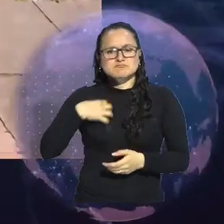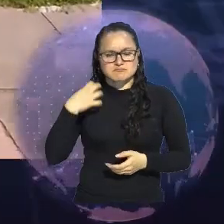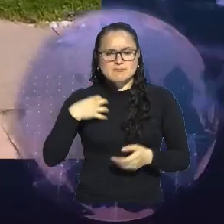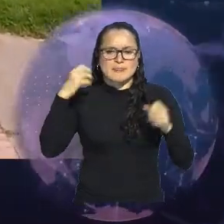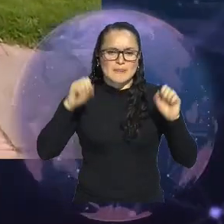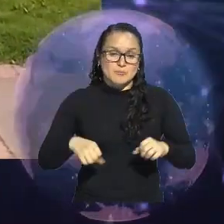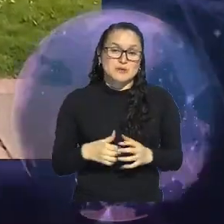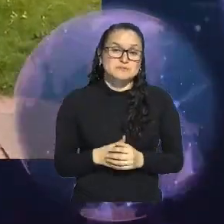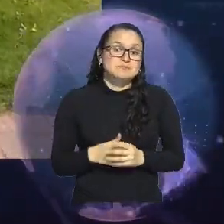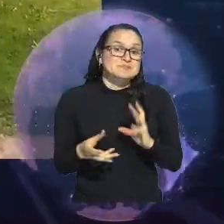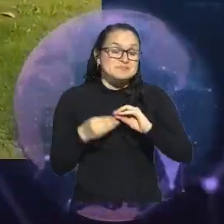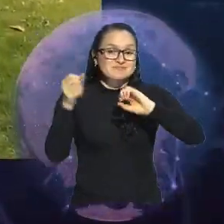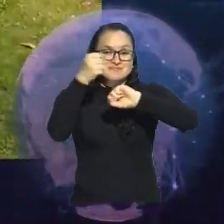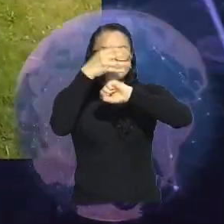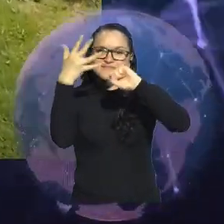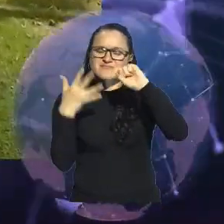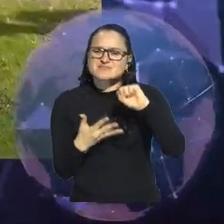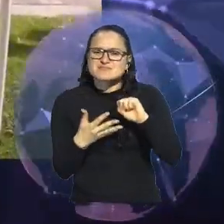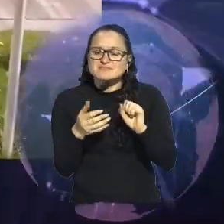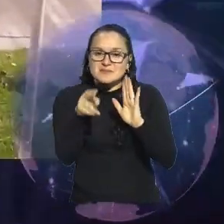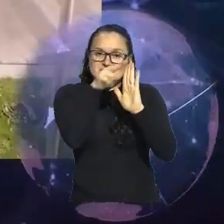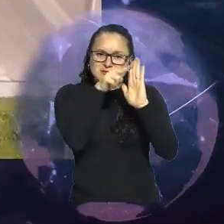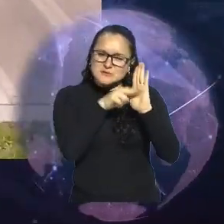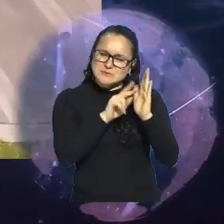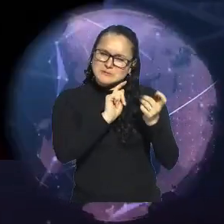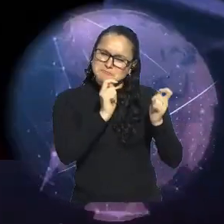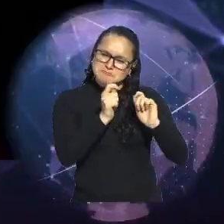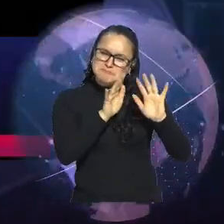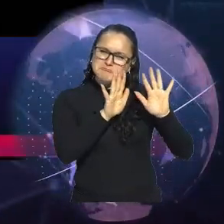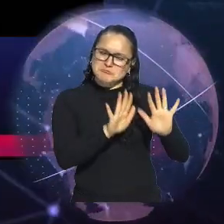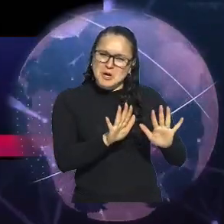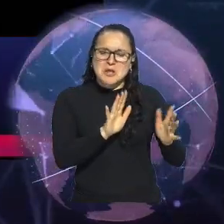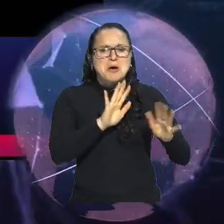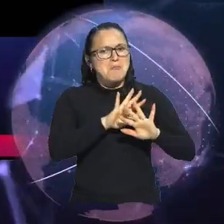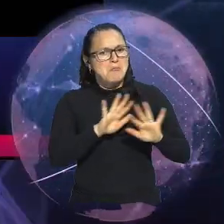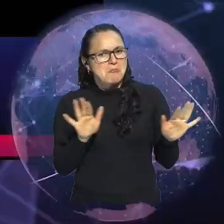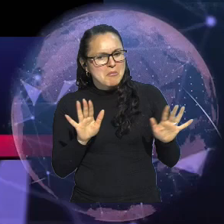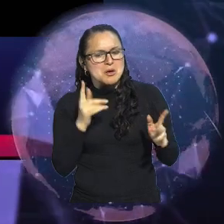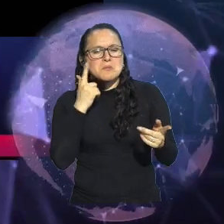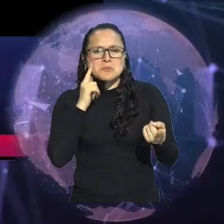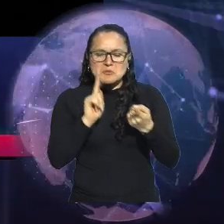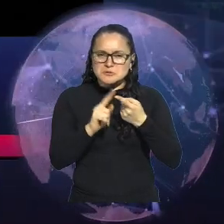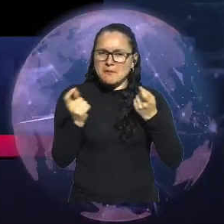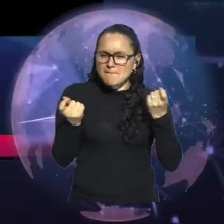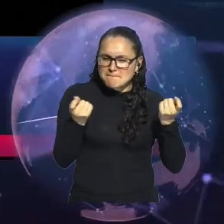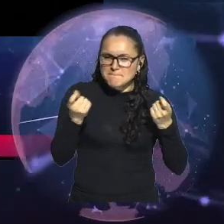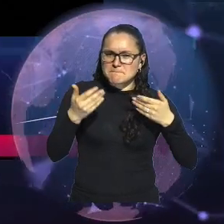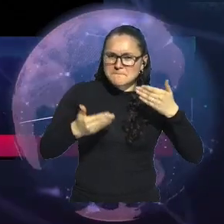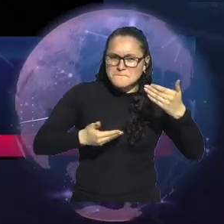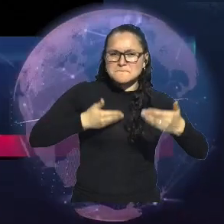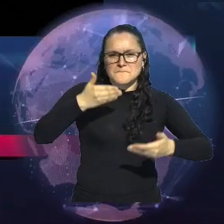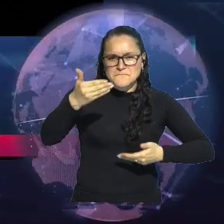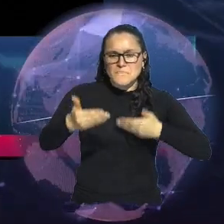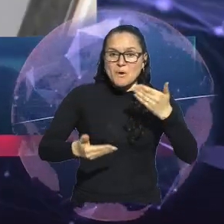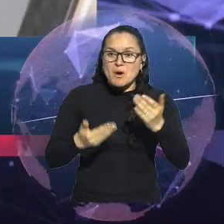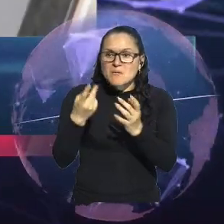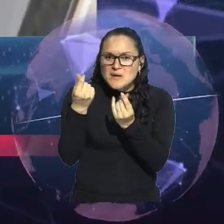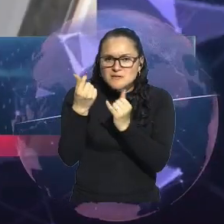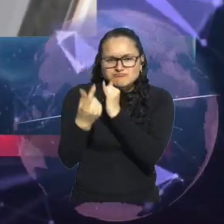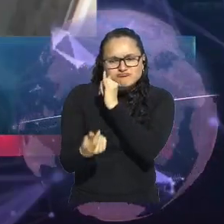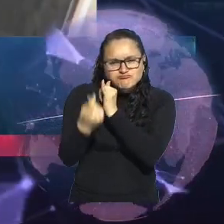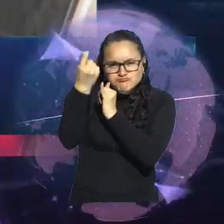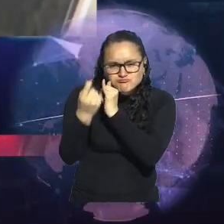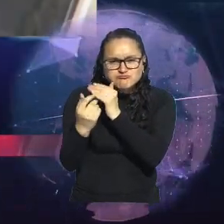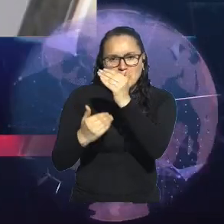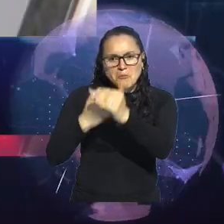inició el desmonte gradual de otras medidas con el fin de acompañar el proceso de reactivación económica que comienza el